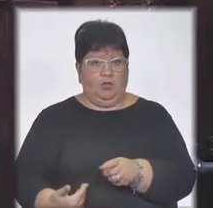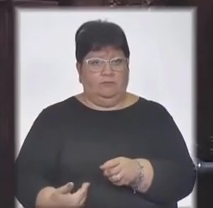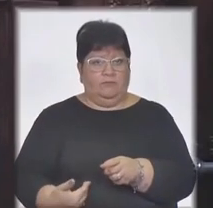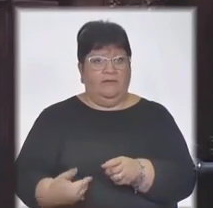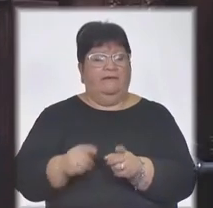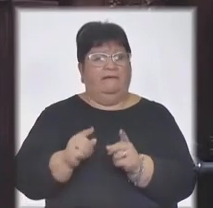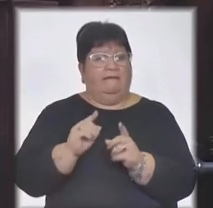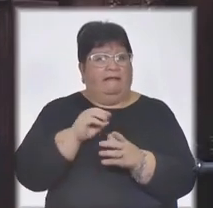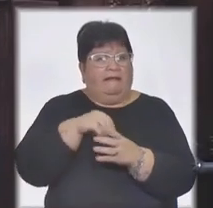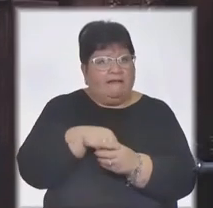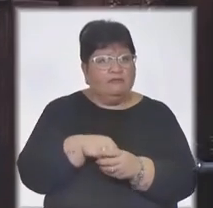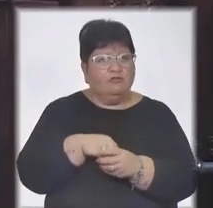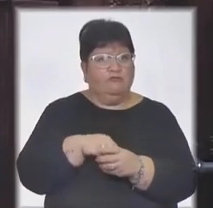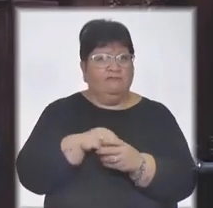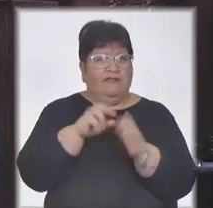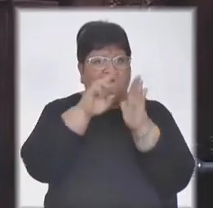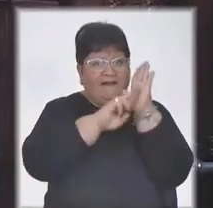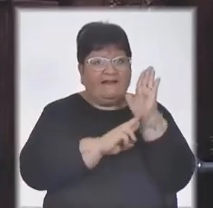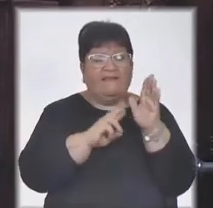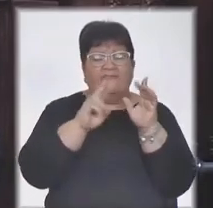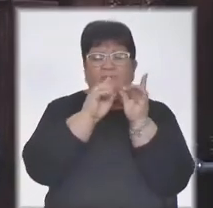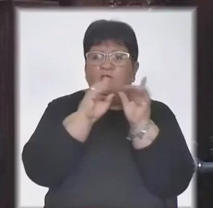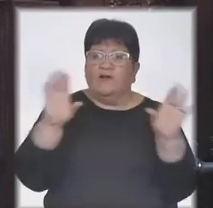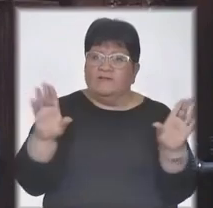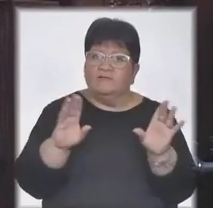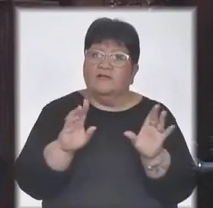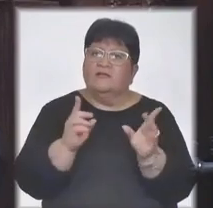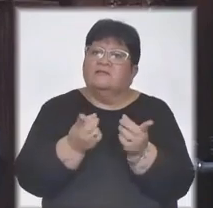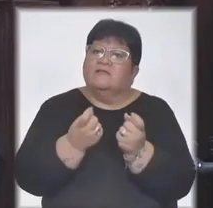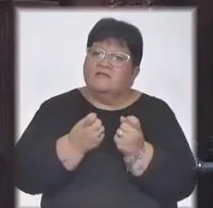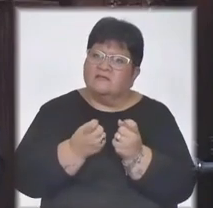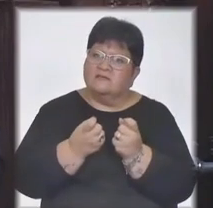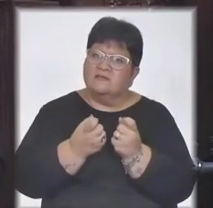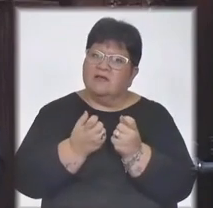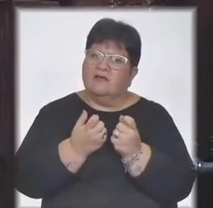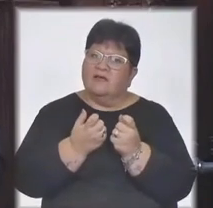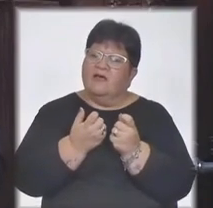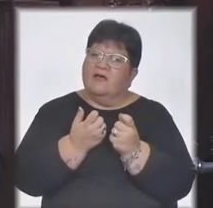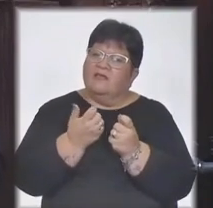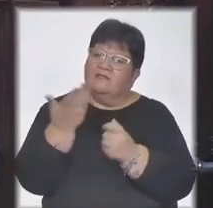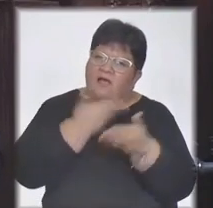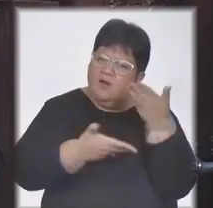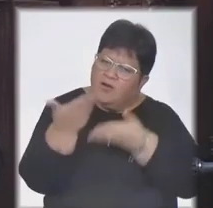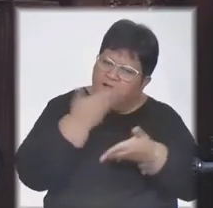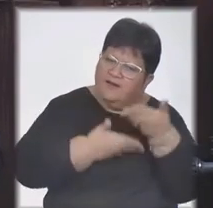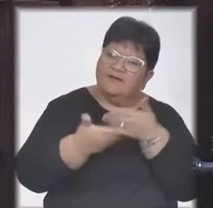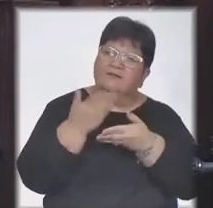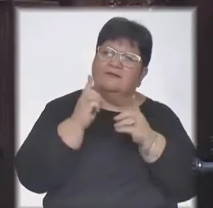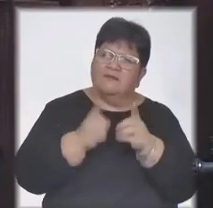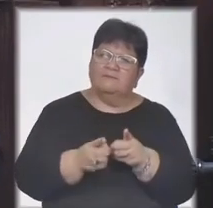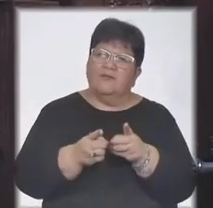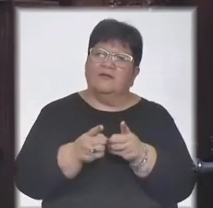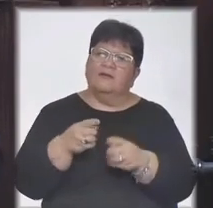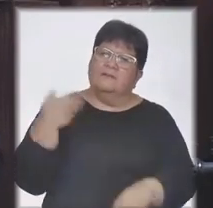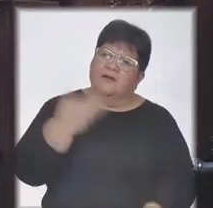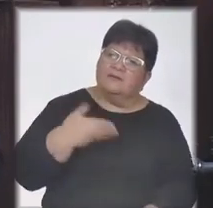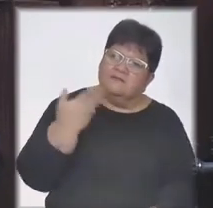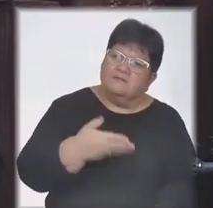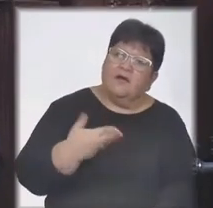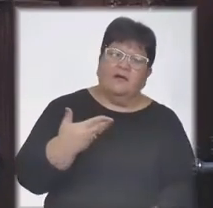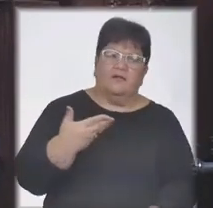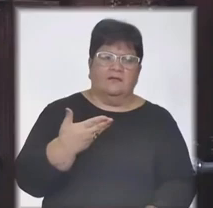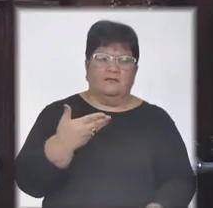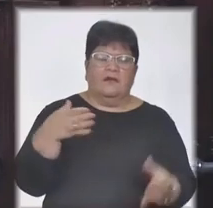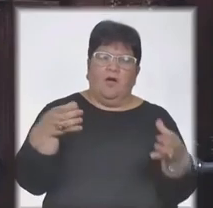señora presidenta, es gobernar dialogando. Hay que darle participación a la oposición. Y el rol de la